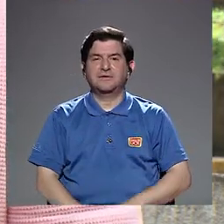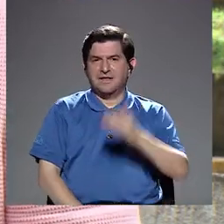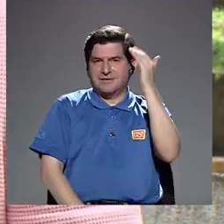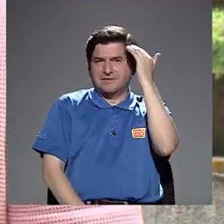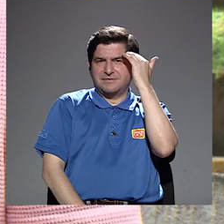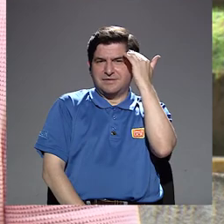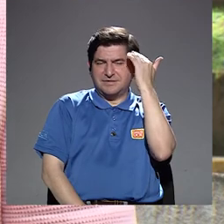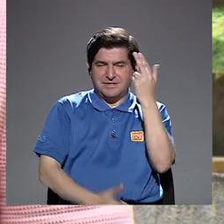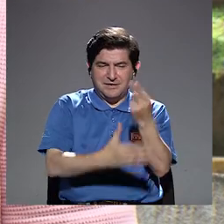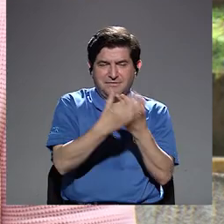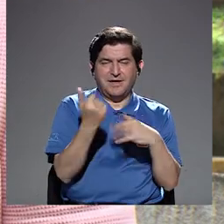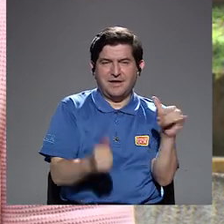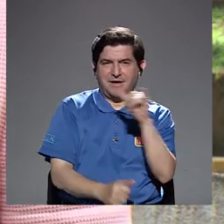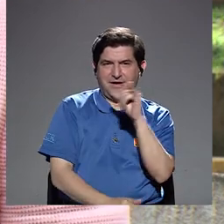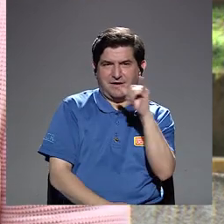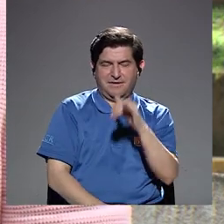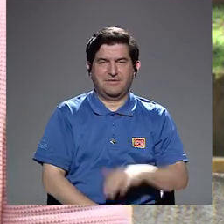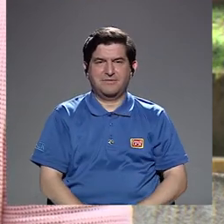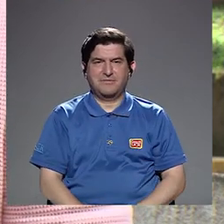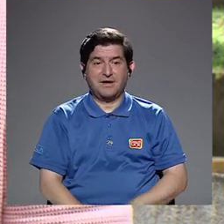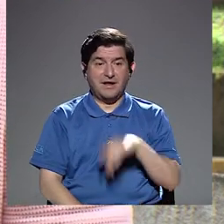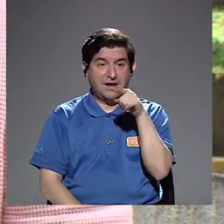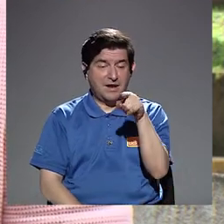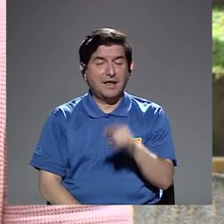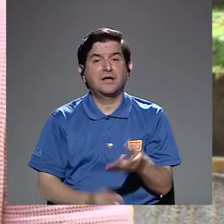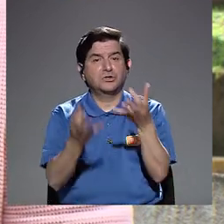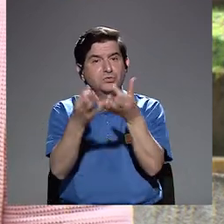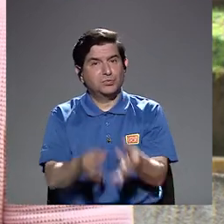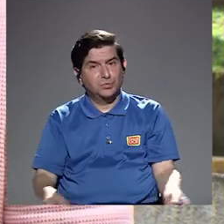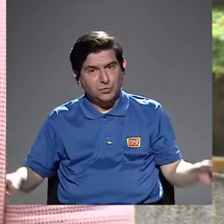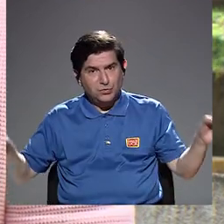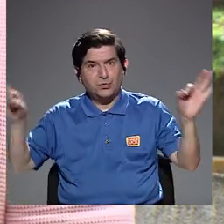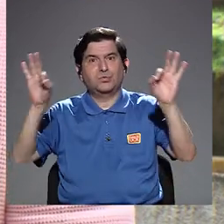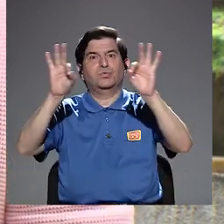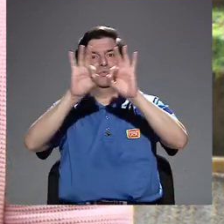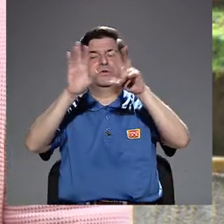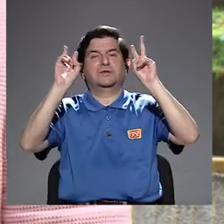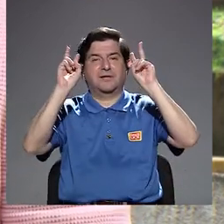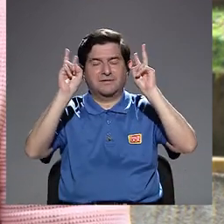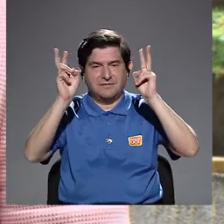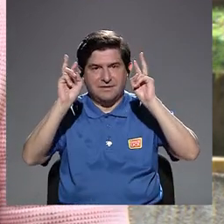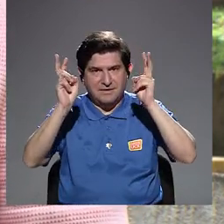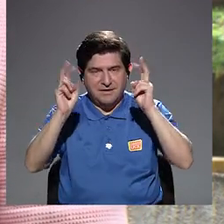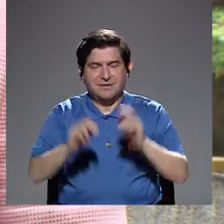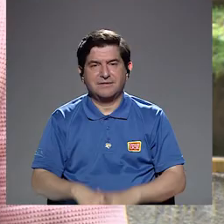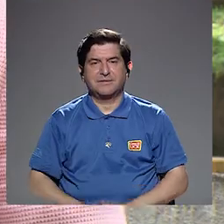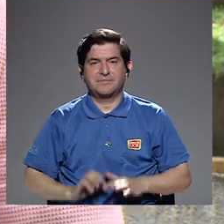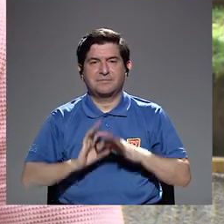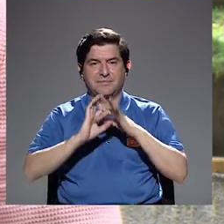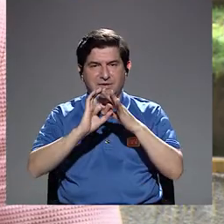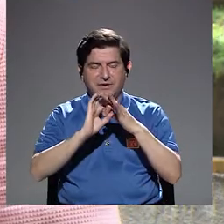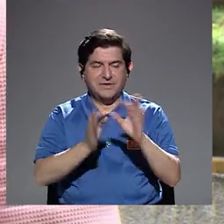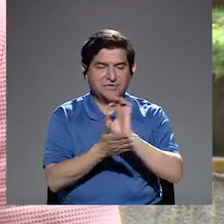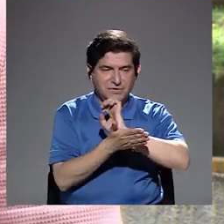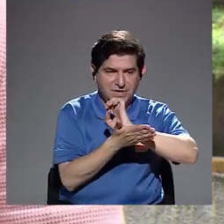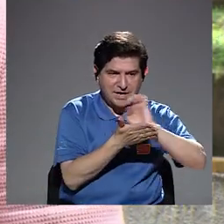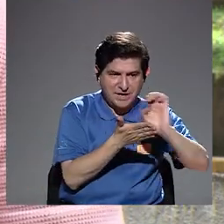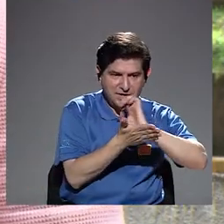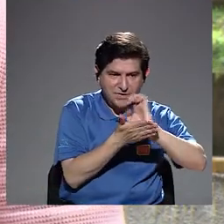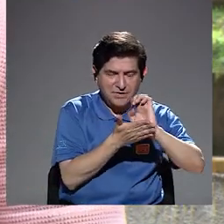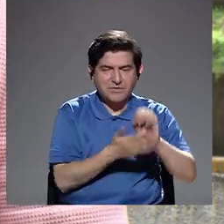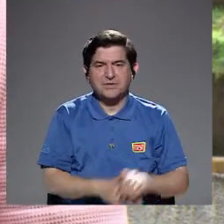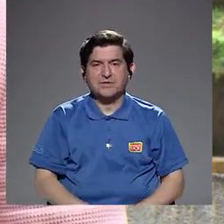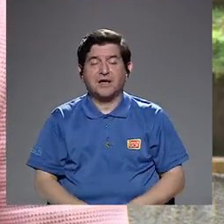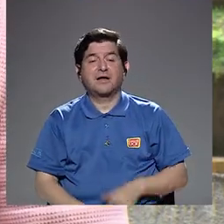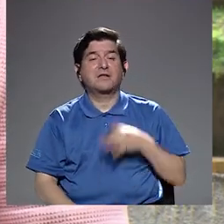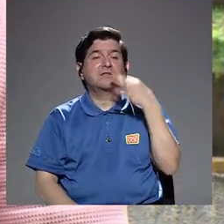conocer mucho a la pareja, ¿verdad? Porque eso es sumamente importante en el tema de pues la prevención de